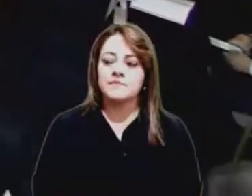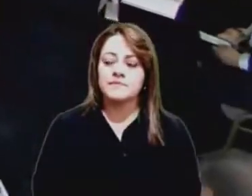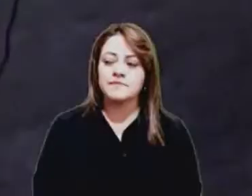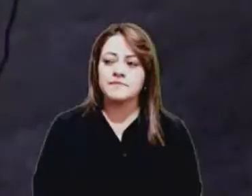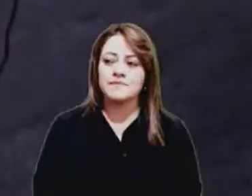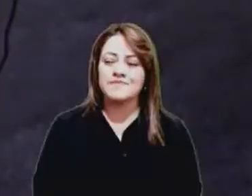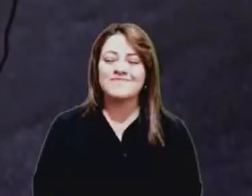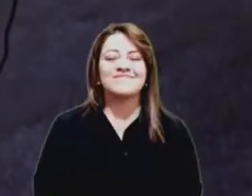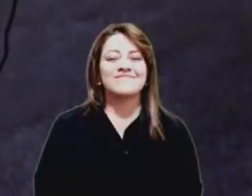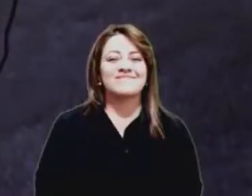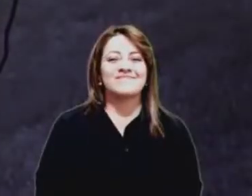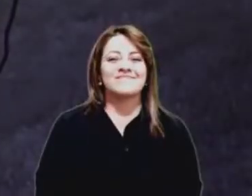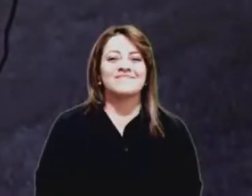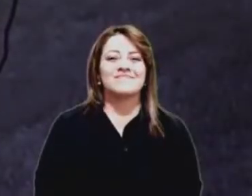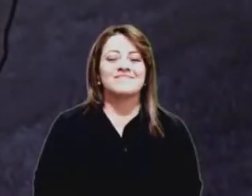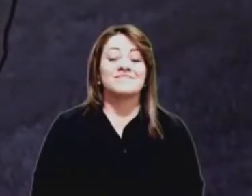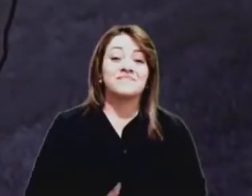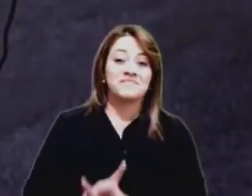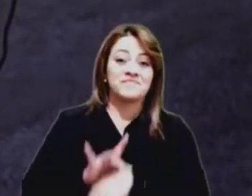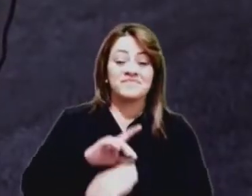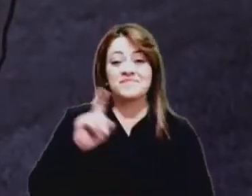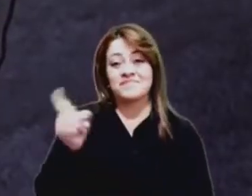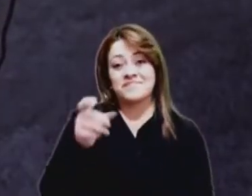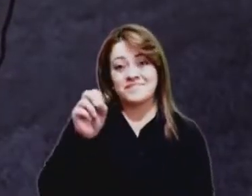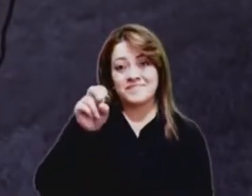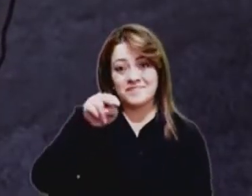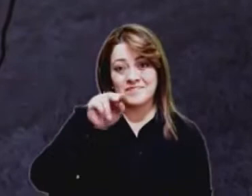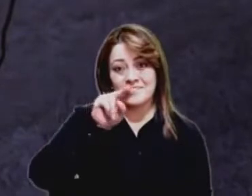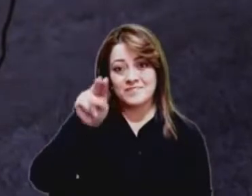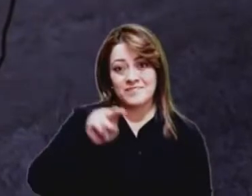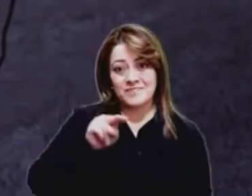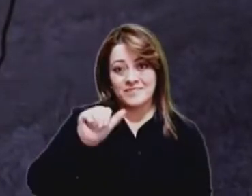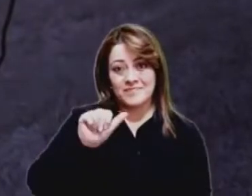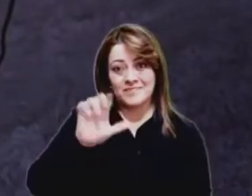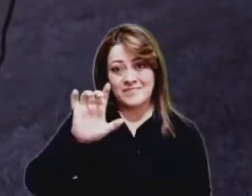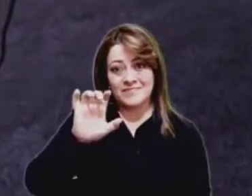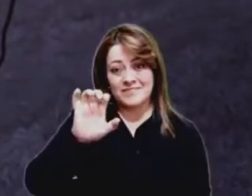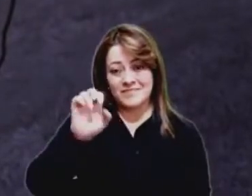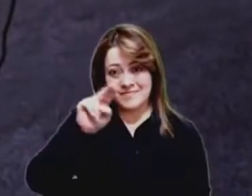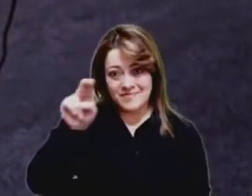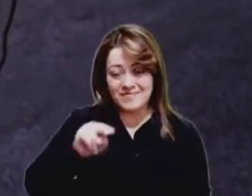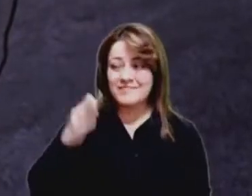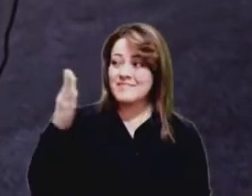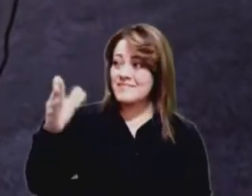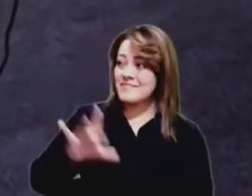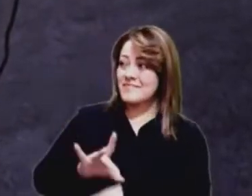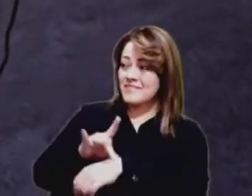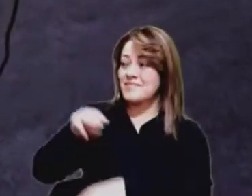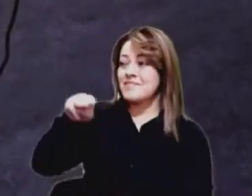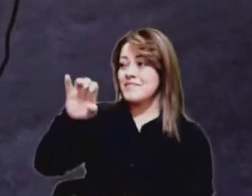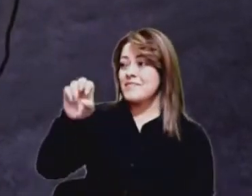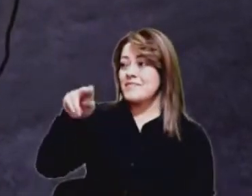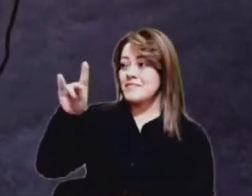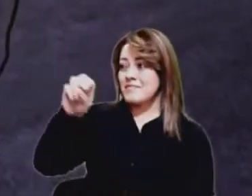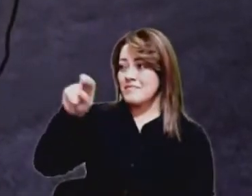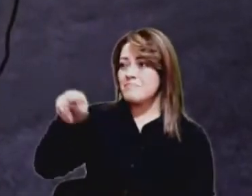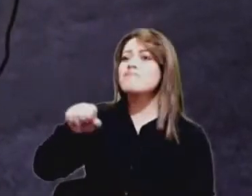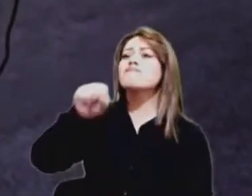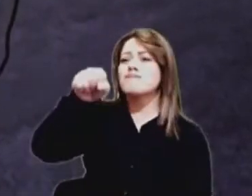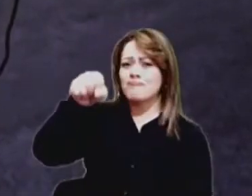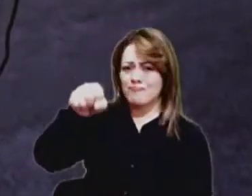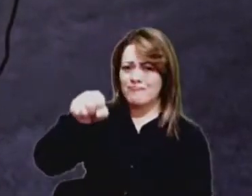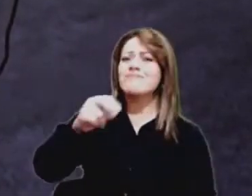sales y doctor mentes muchas gracias efectivamente tenemos algunas preguntas que nos han formulado en el canal de